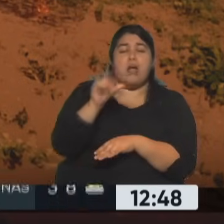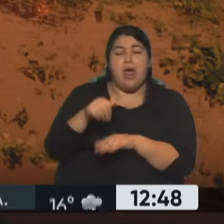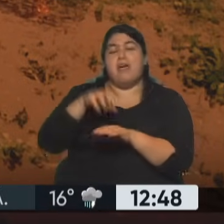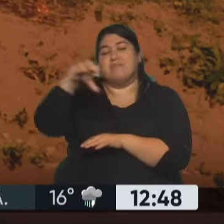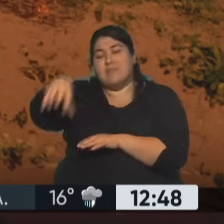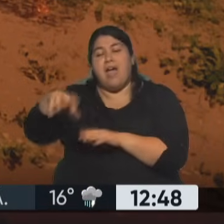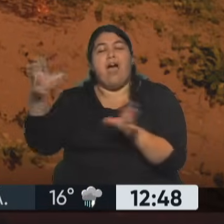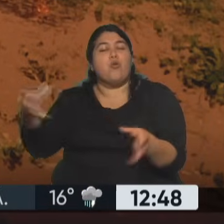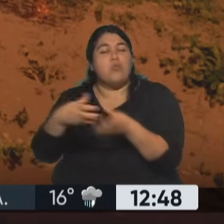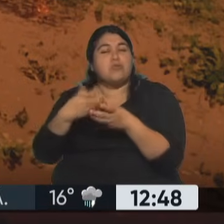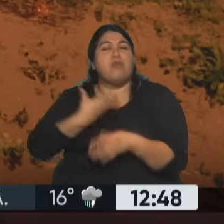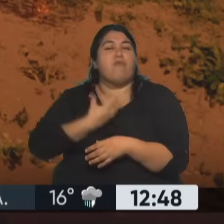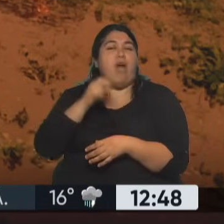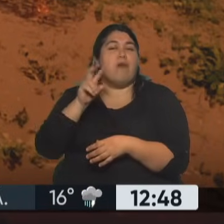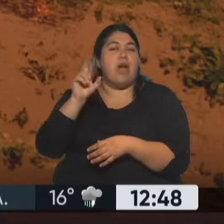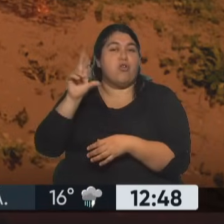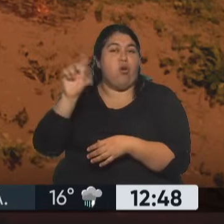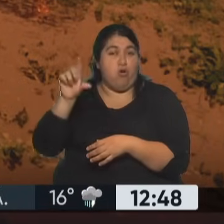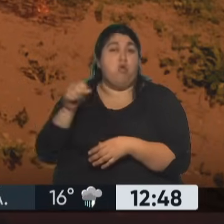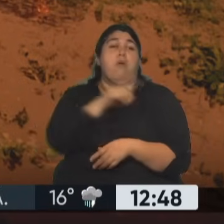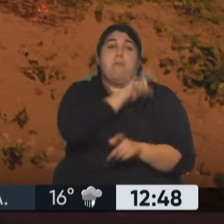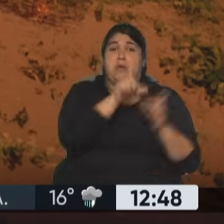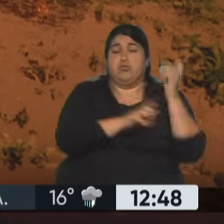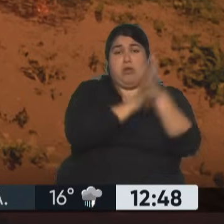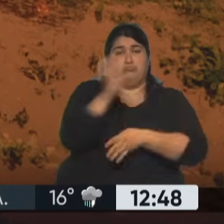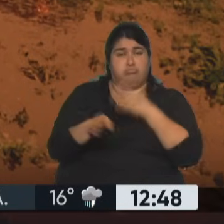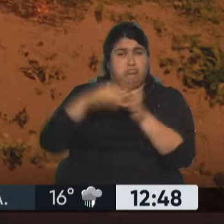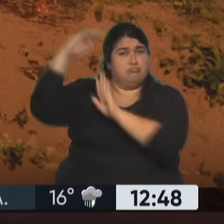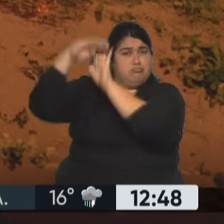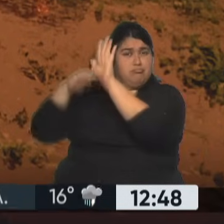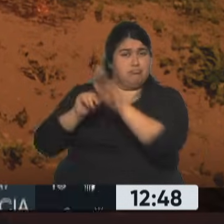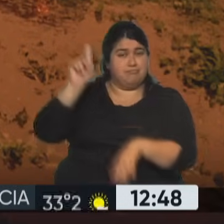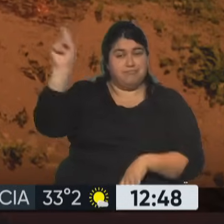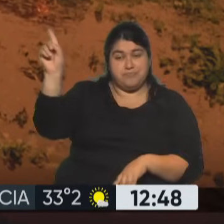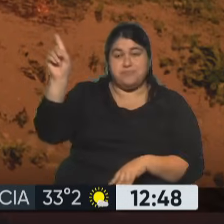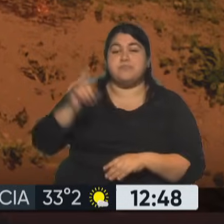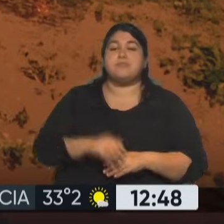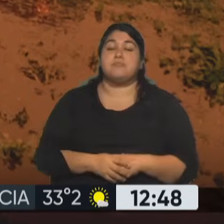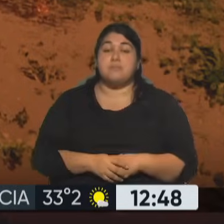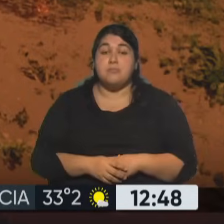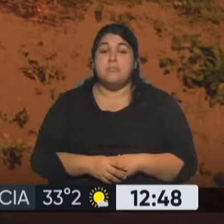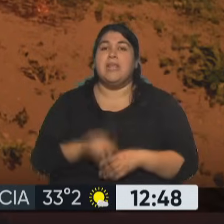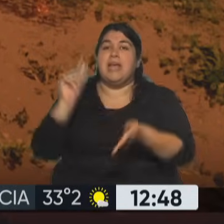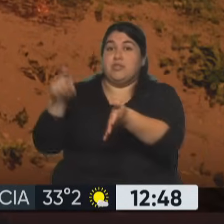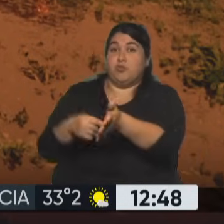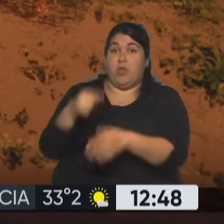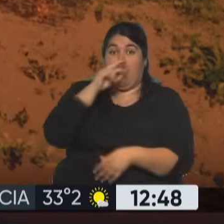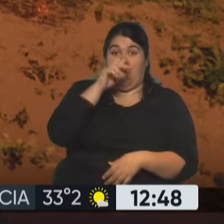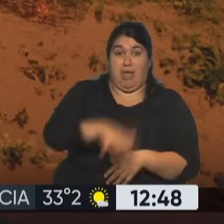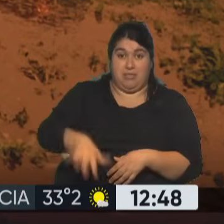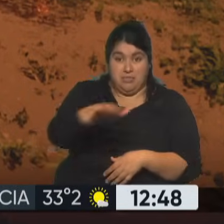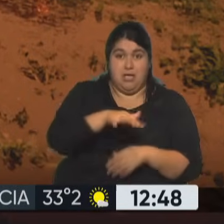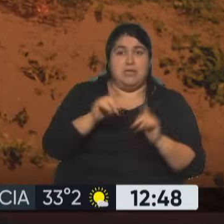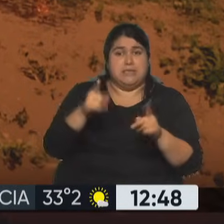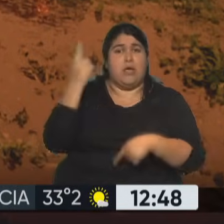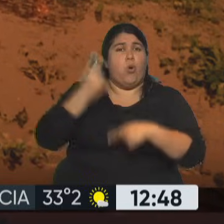los centros de evacuación en la ciudad de La Plata. En la Dirección de Hidrometeorología de la Ciudad de La Plata dijo que se está atravesando un